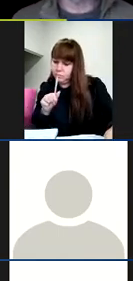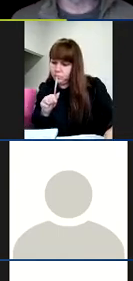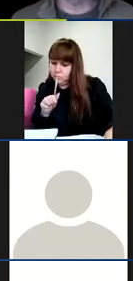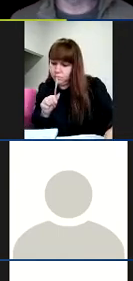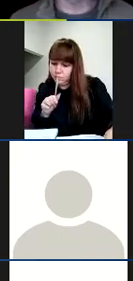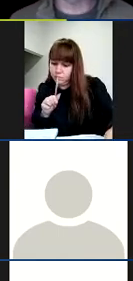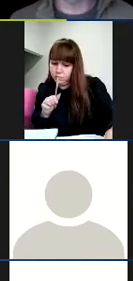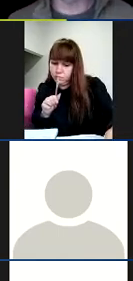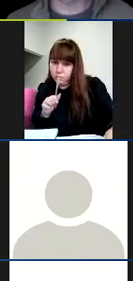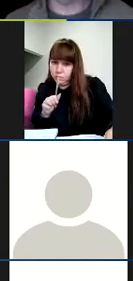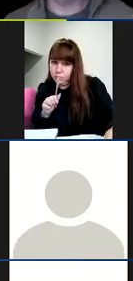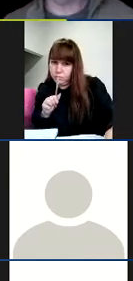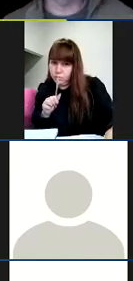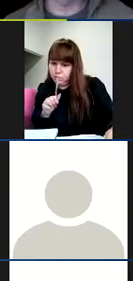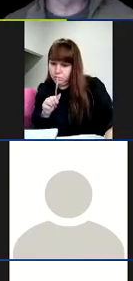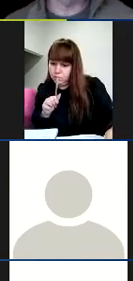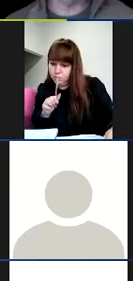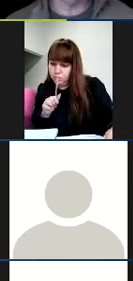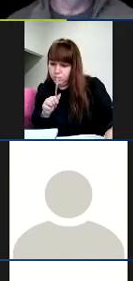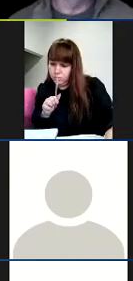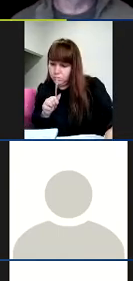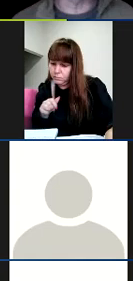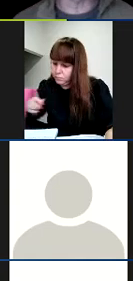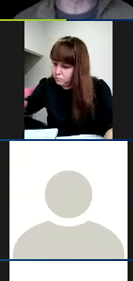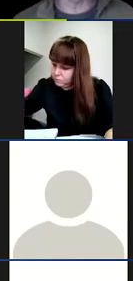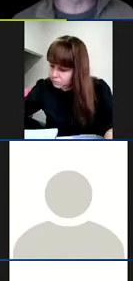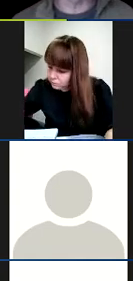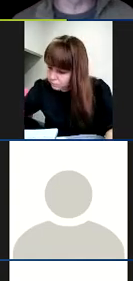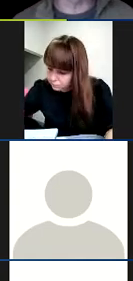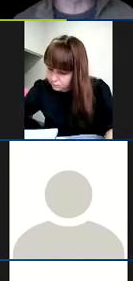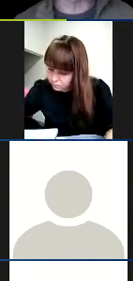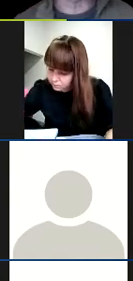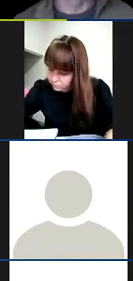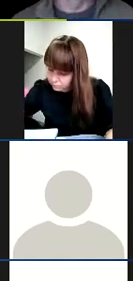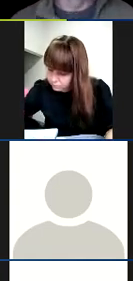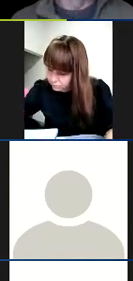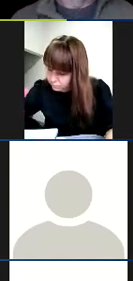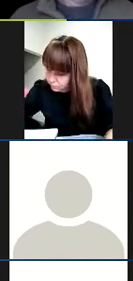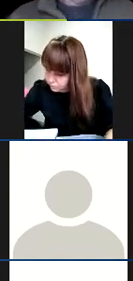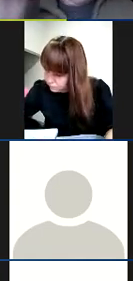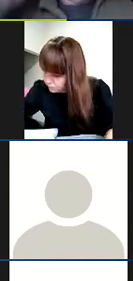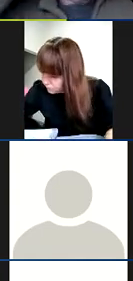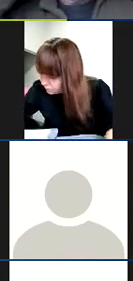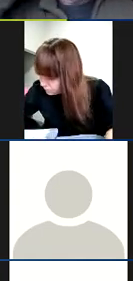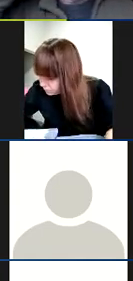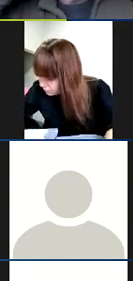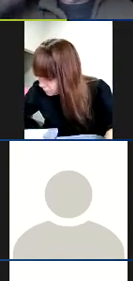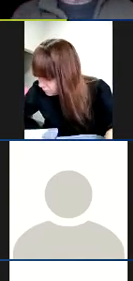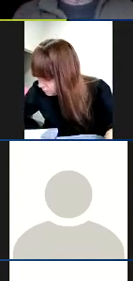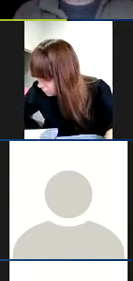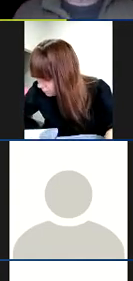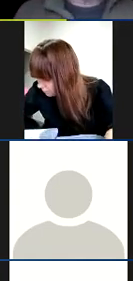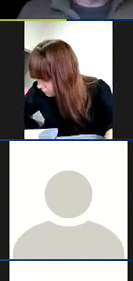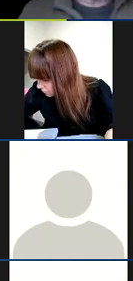cuánto es lo que ha aportado y cuál es el límite de la responsabilidad de cada uno de los socios. El inciso quinto